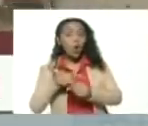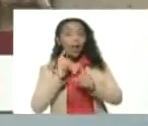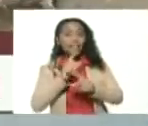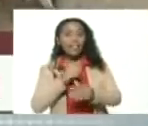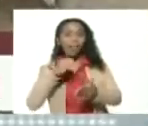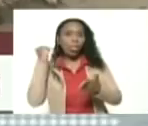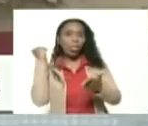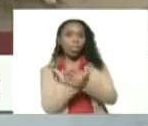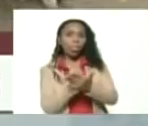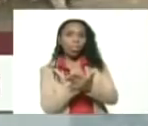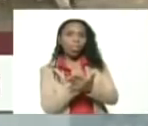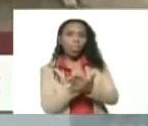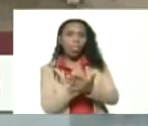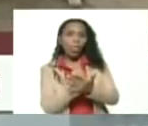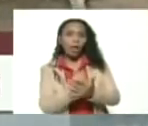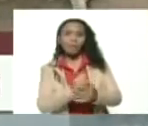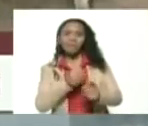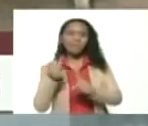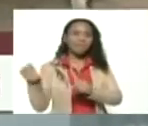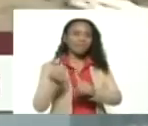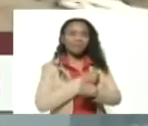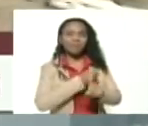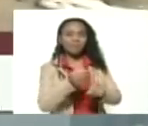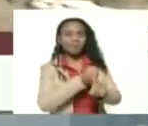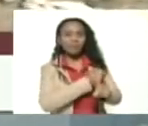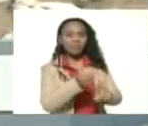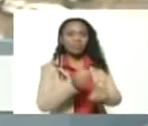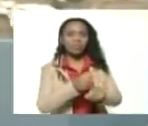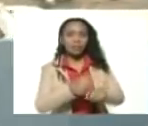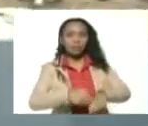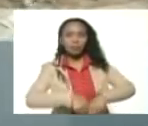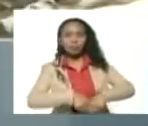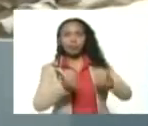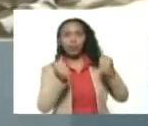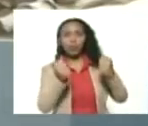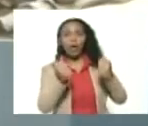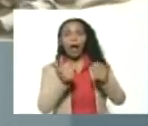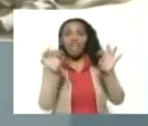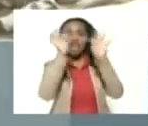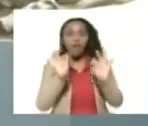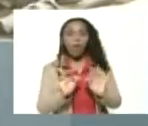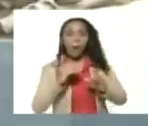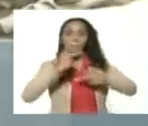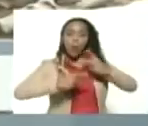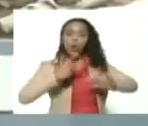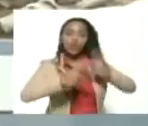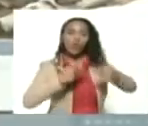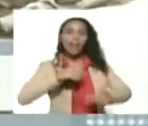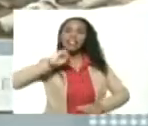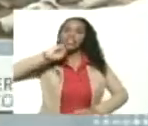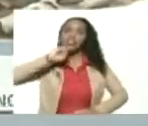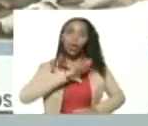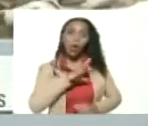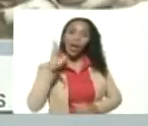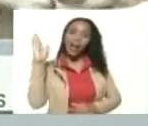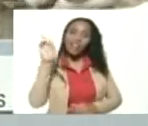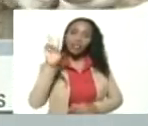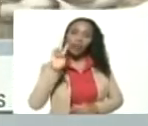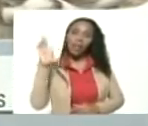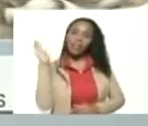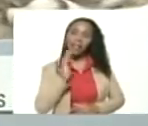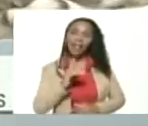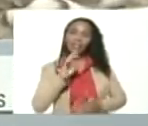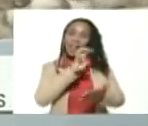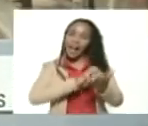asesinó, acribilló, destrozó el modelo productivo histórico que Venezuela traía